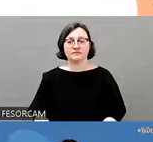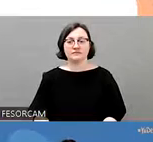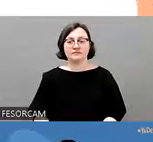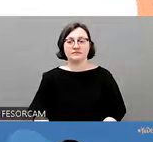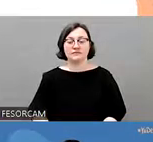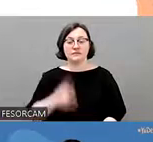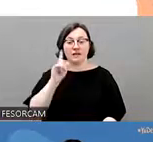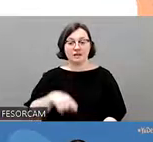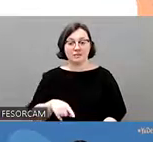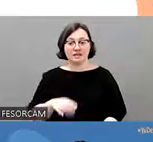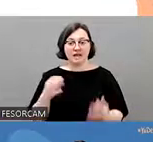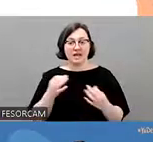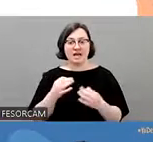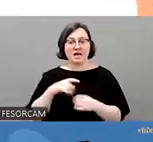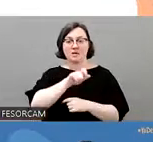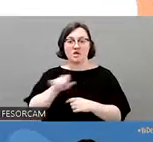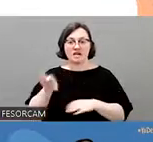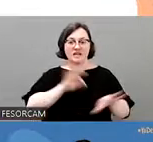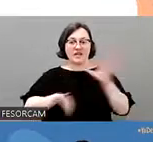También hay que respetar las decisiones.